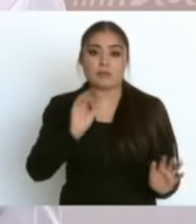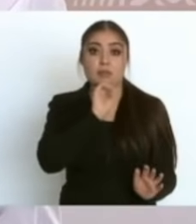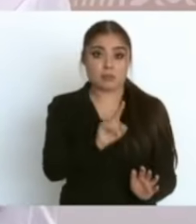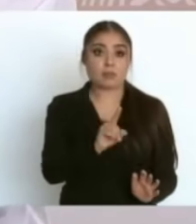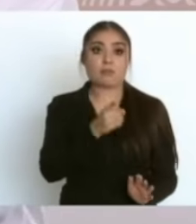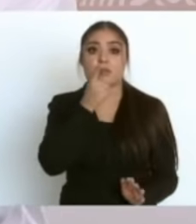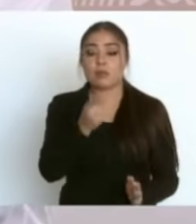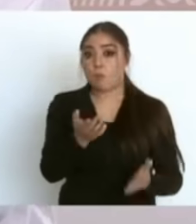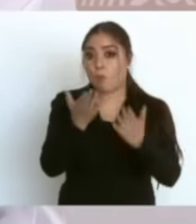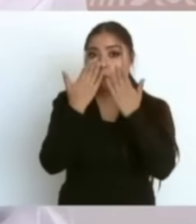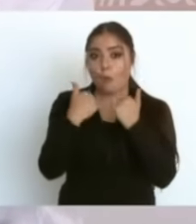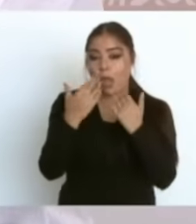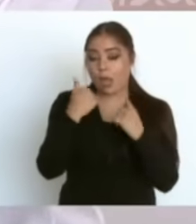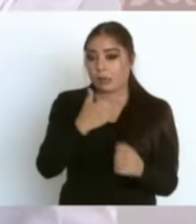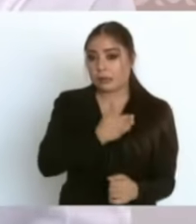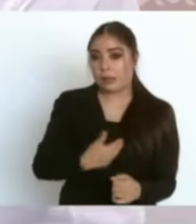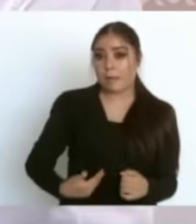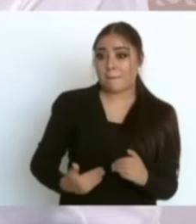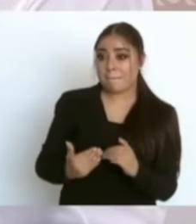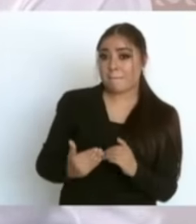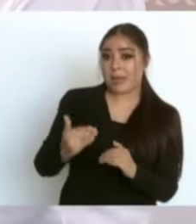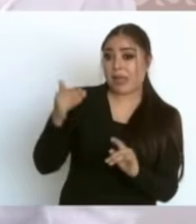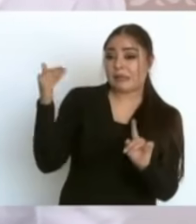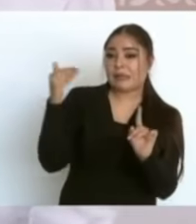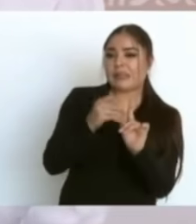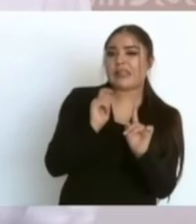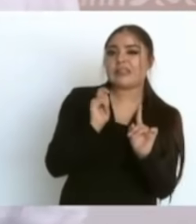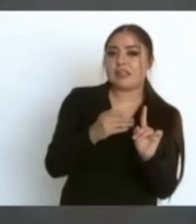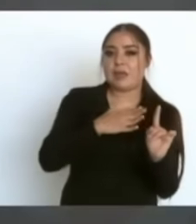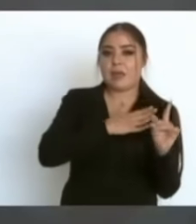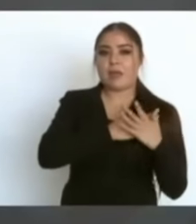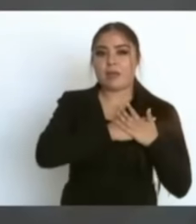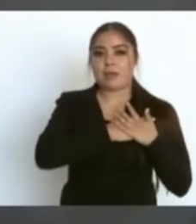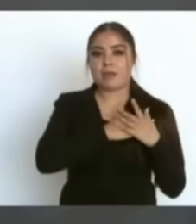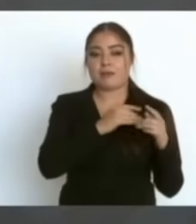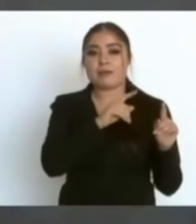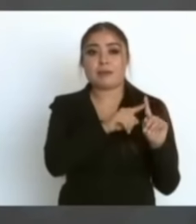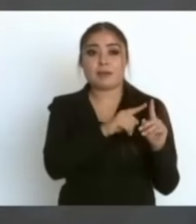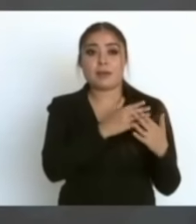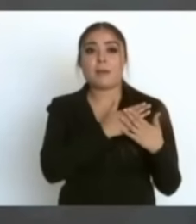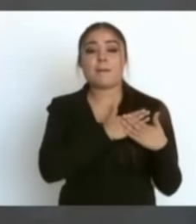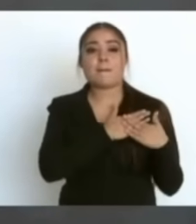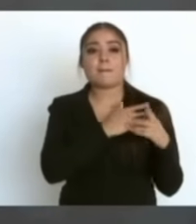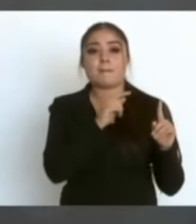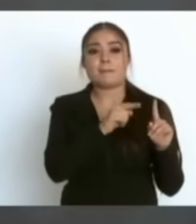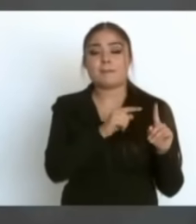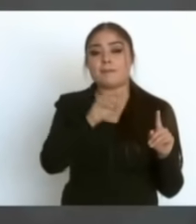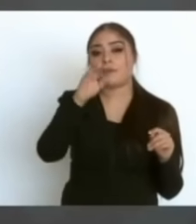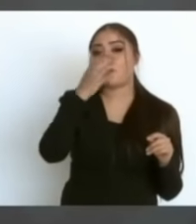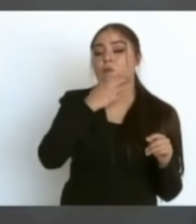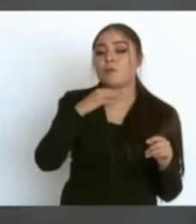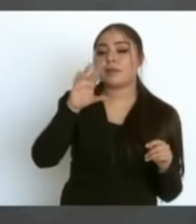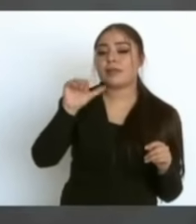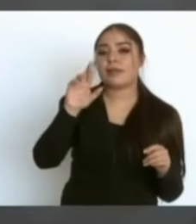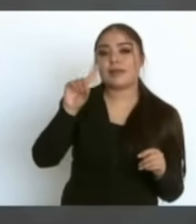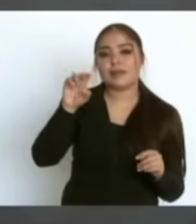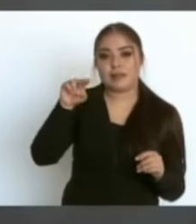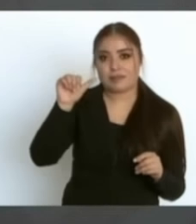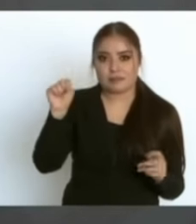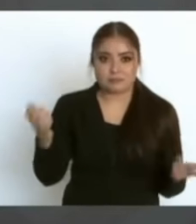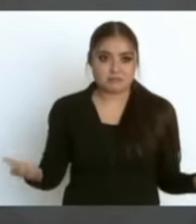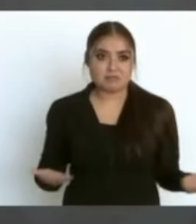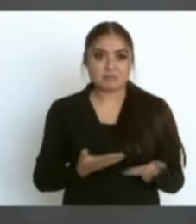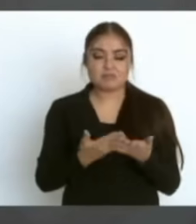no ha habido un presidente con más amor al pueblo que le profesaba más amor al pueblo que presiente cárdenas entonces